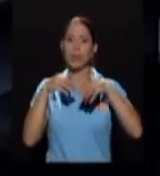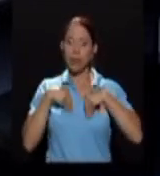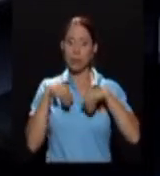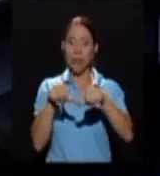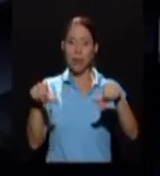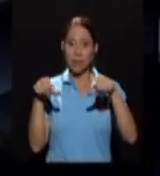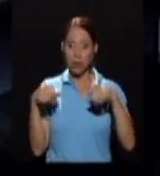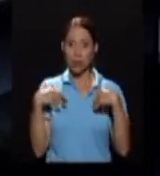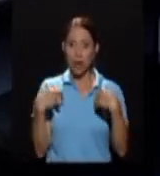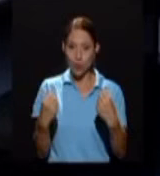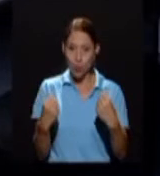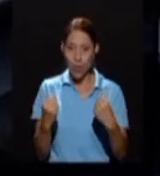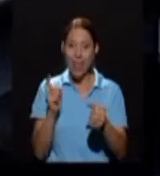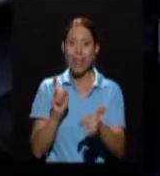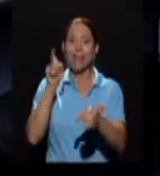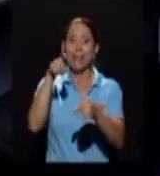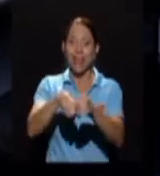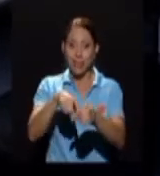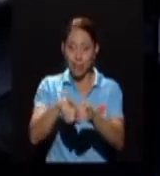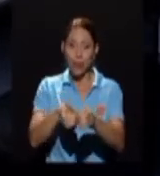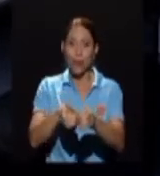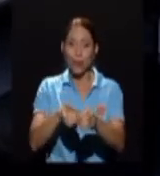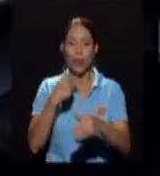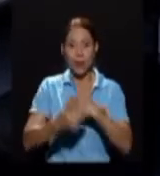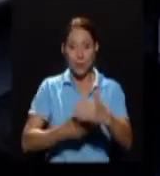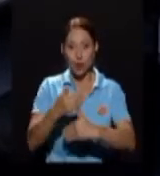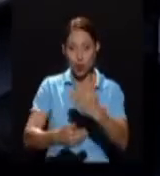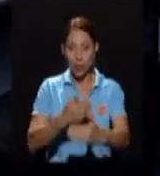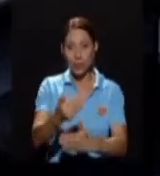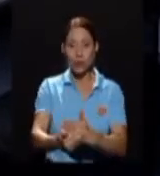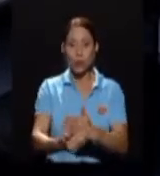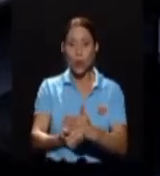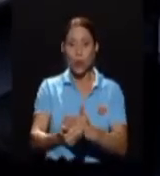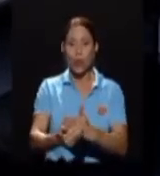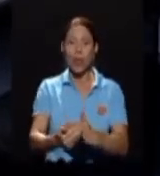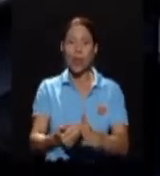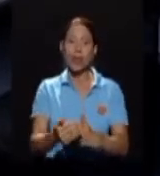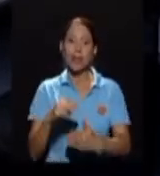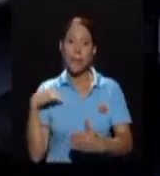salud dentro del proceso de membresía